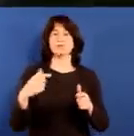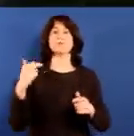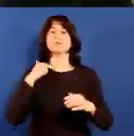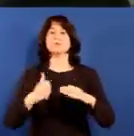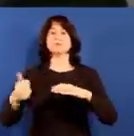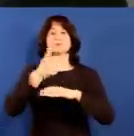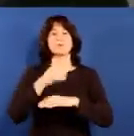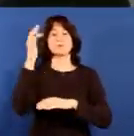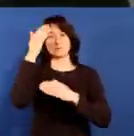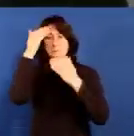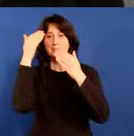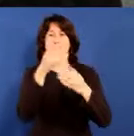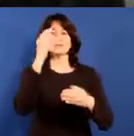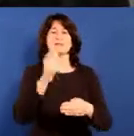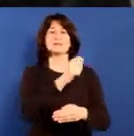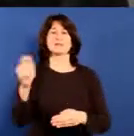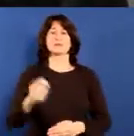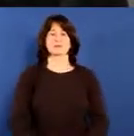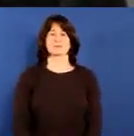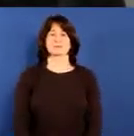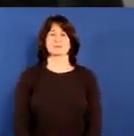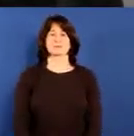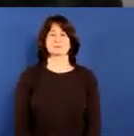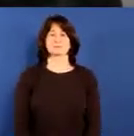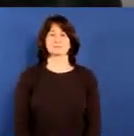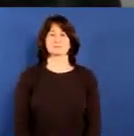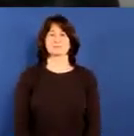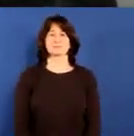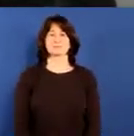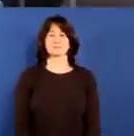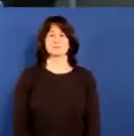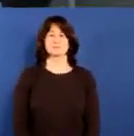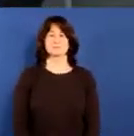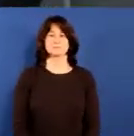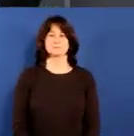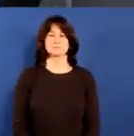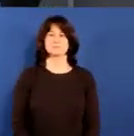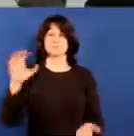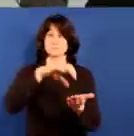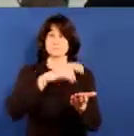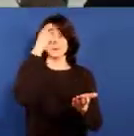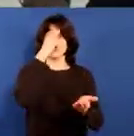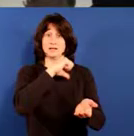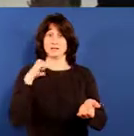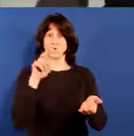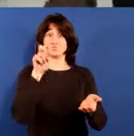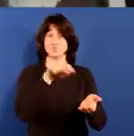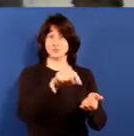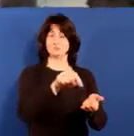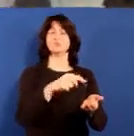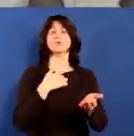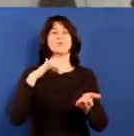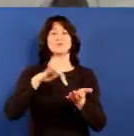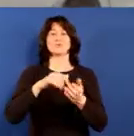centro ha subrayado que las nuevas instalaciones aumentan la oferta sanitaria del territorio histórico. Este equipamiento se convertirá en